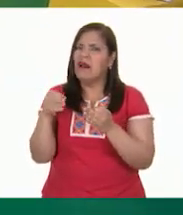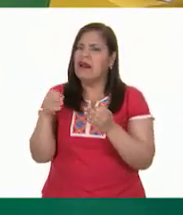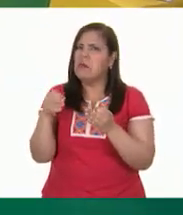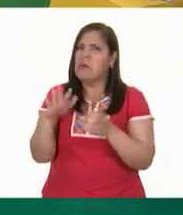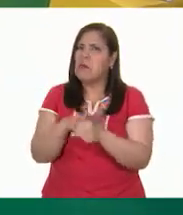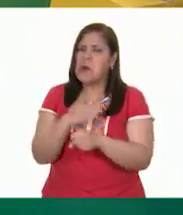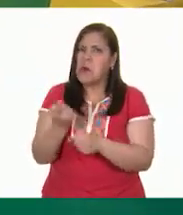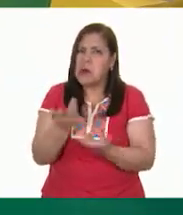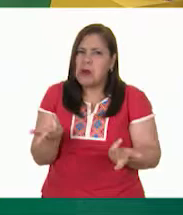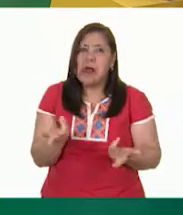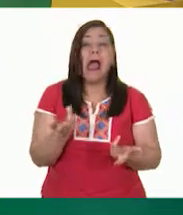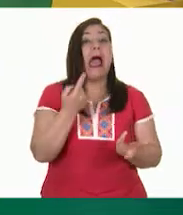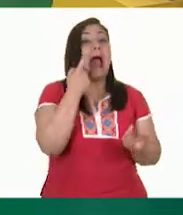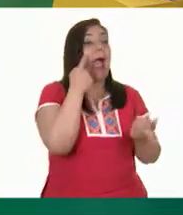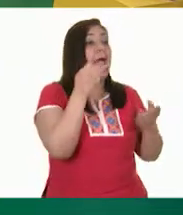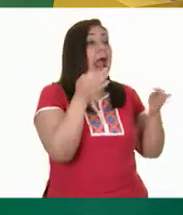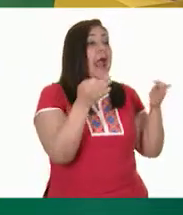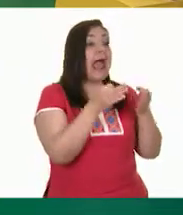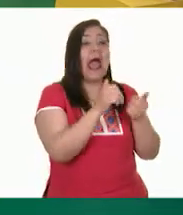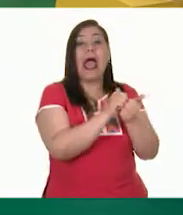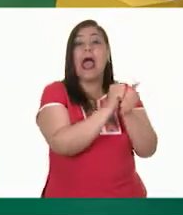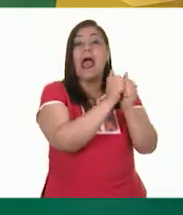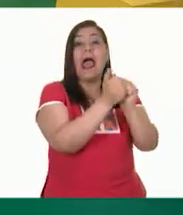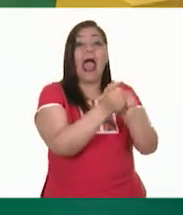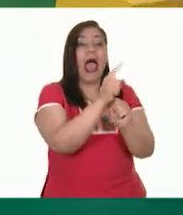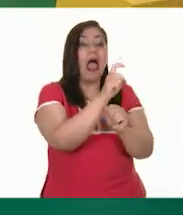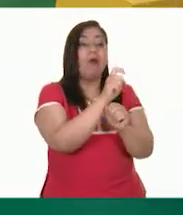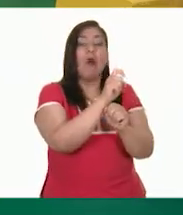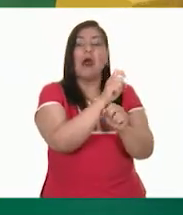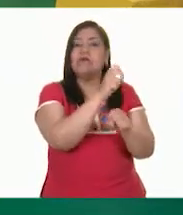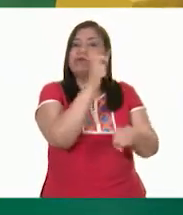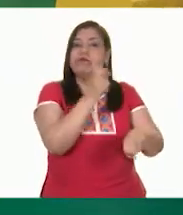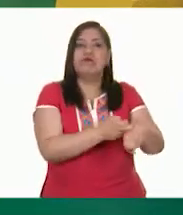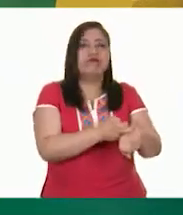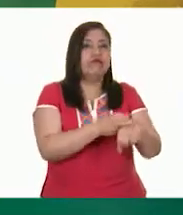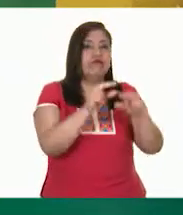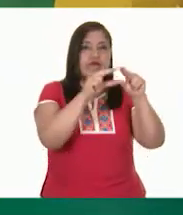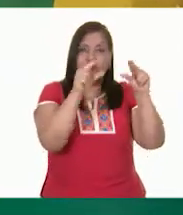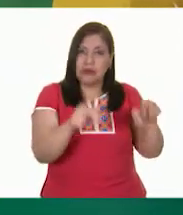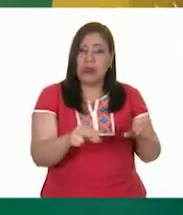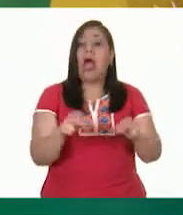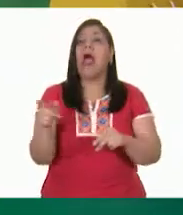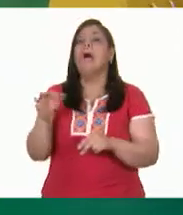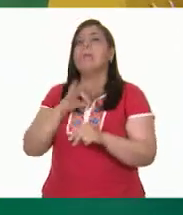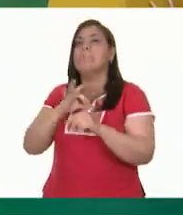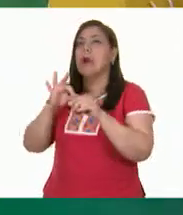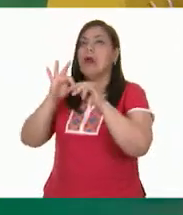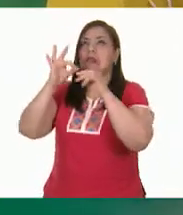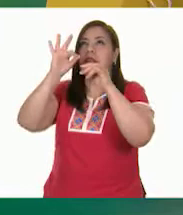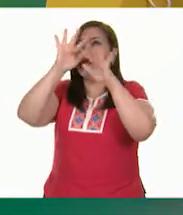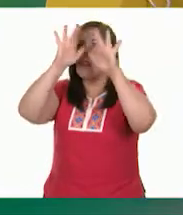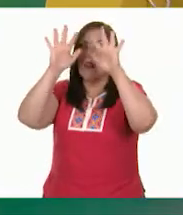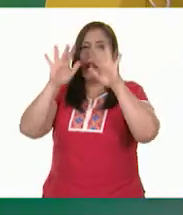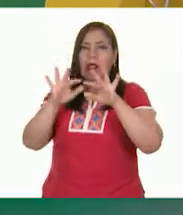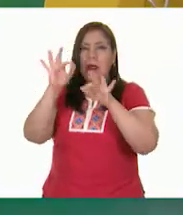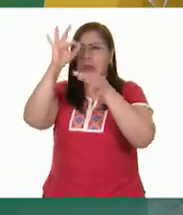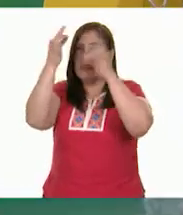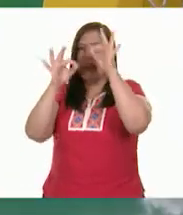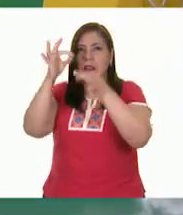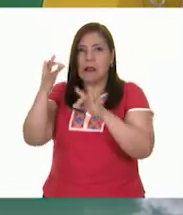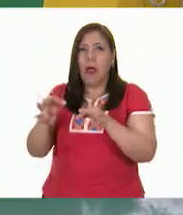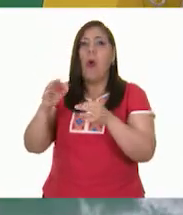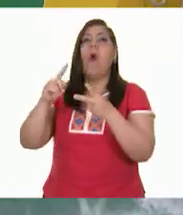el frío ocasiona que se congele el agua. Y puede formar o copos de nieve, o si es todavía más frío,